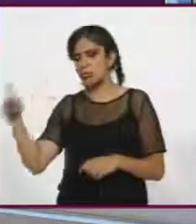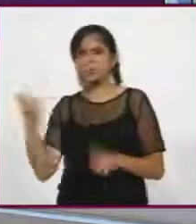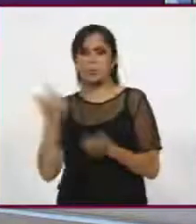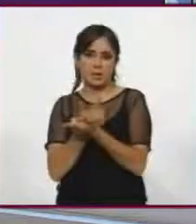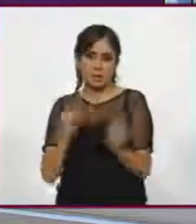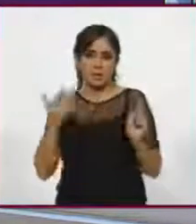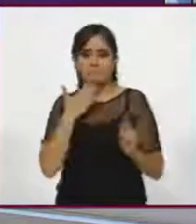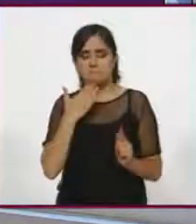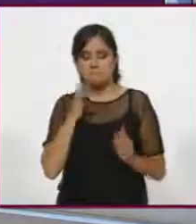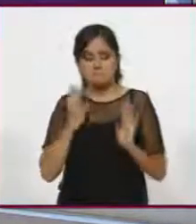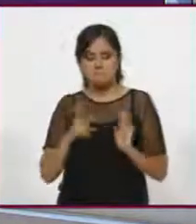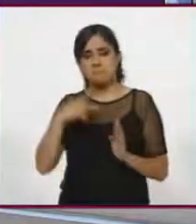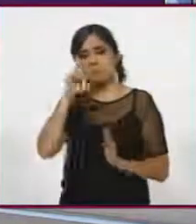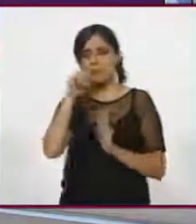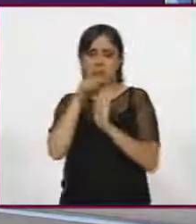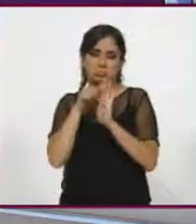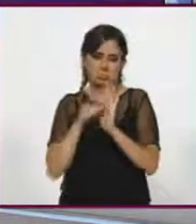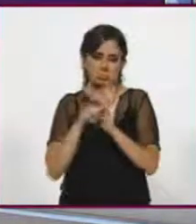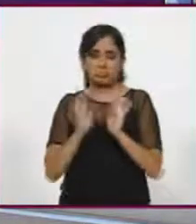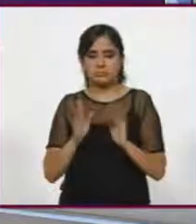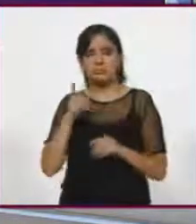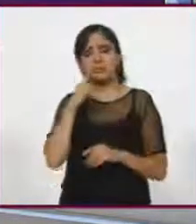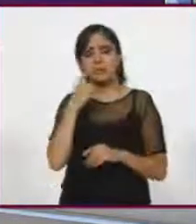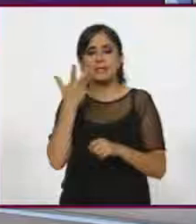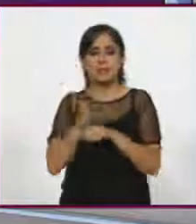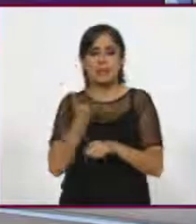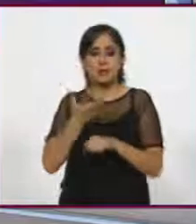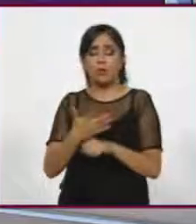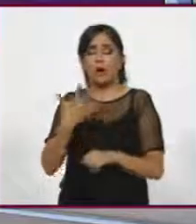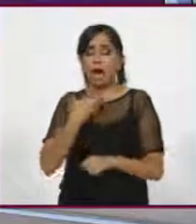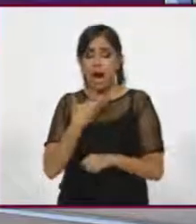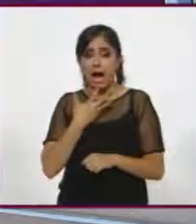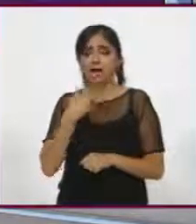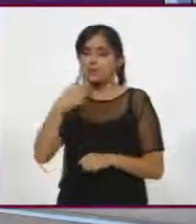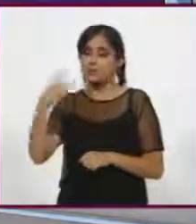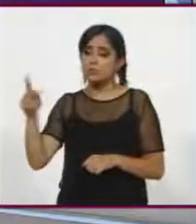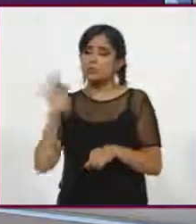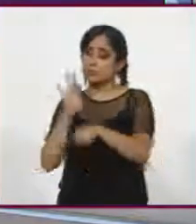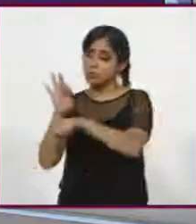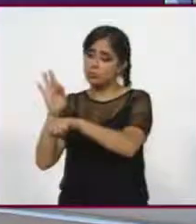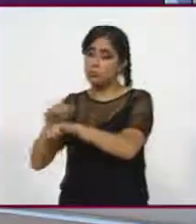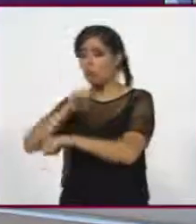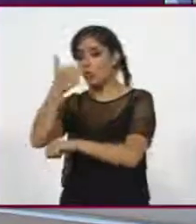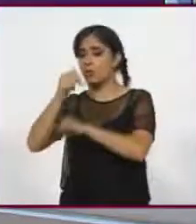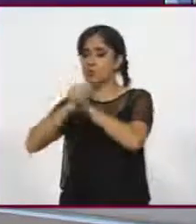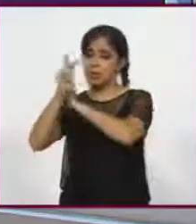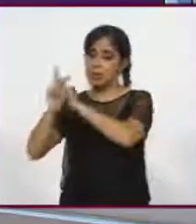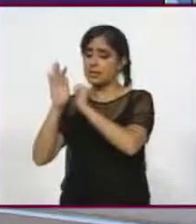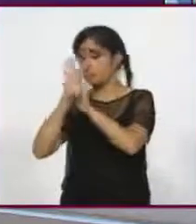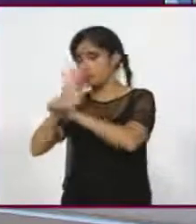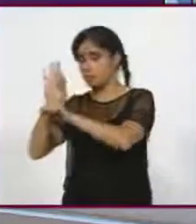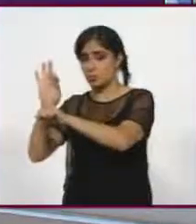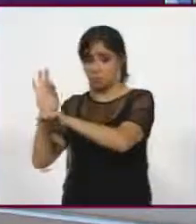caído muchísimo. Este es muy interesante. Estados Unidos toma en cuenta los intereses de otros países,